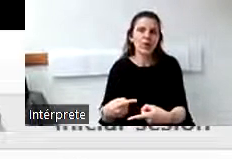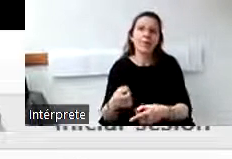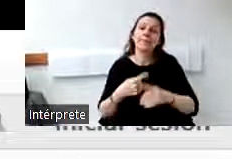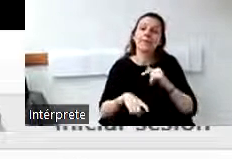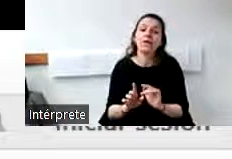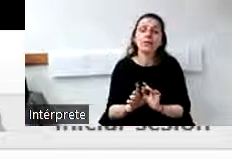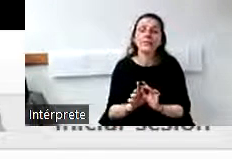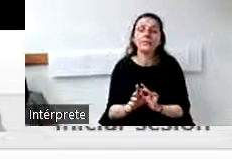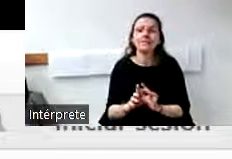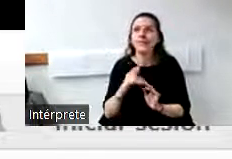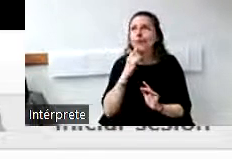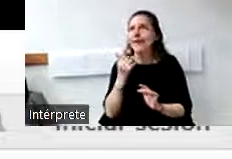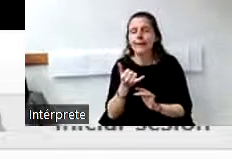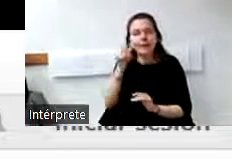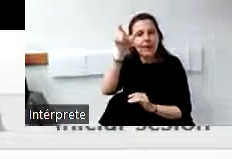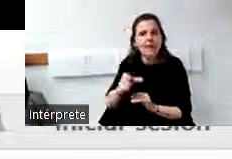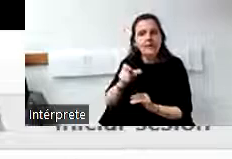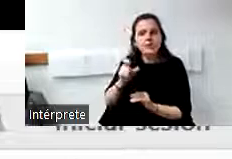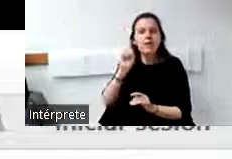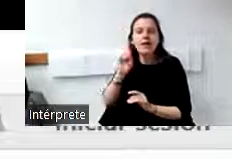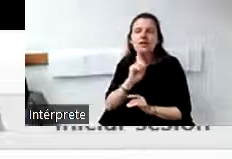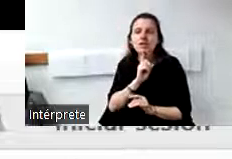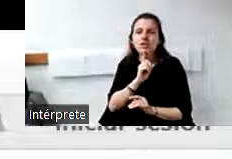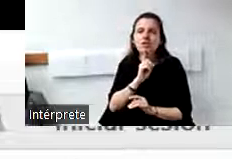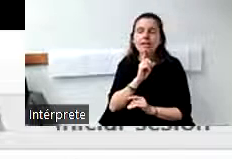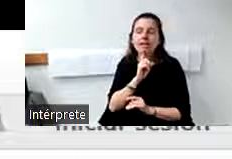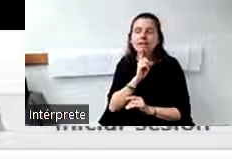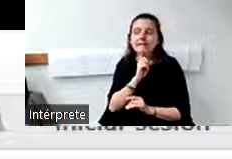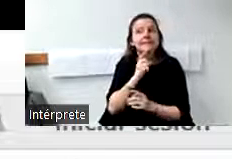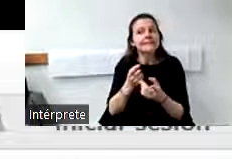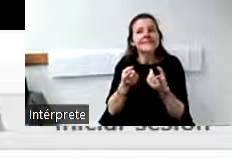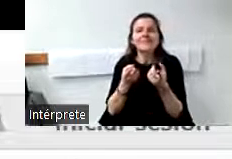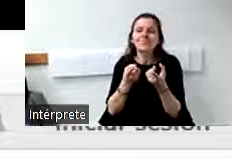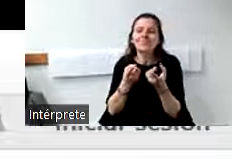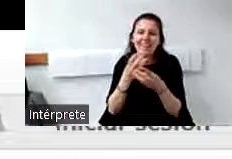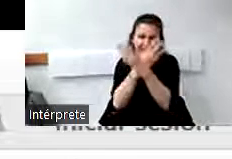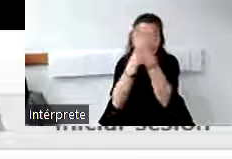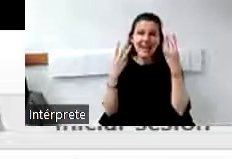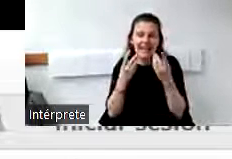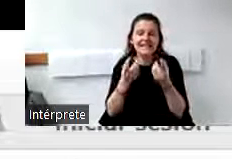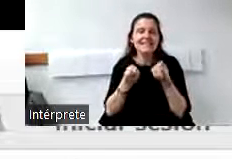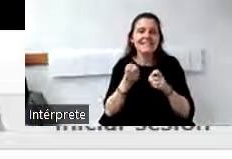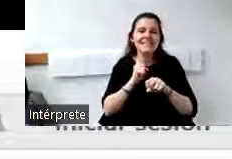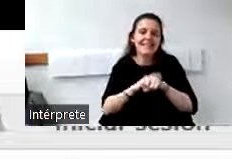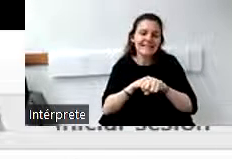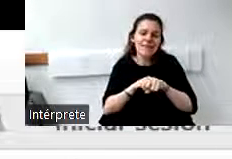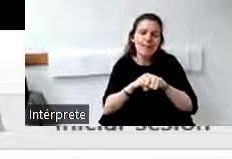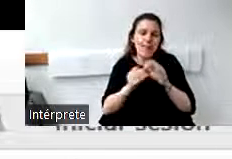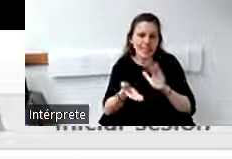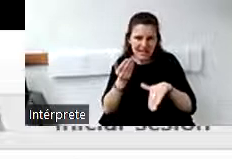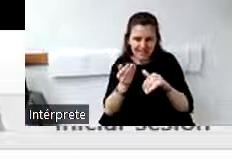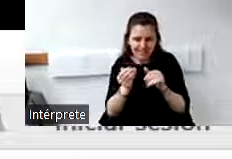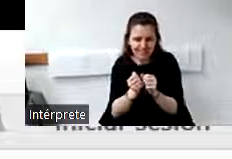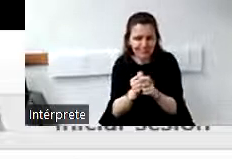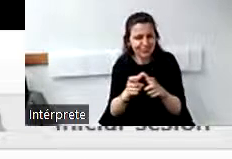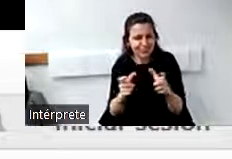deficiencia acústica va a necesitar más tiempo para la atención, o que si una persona